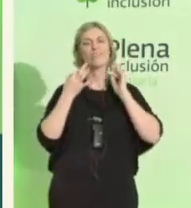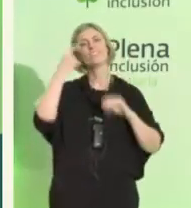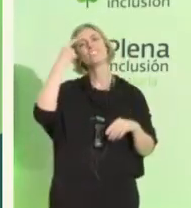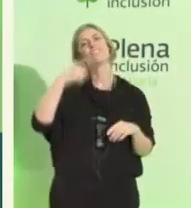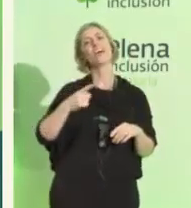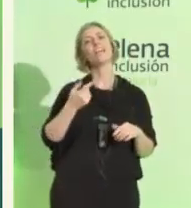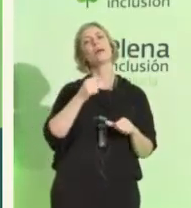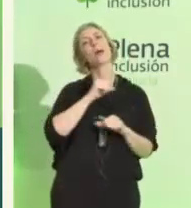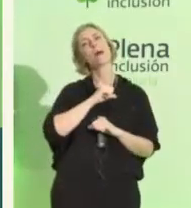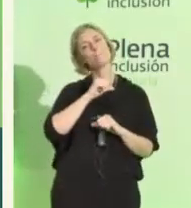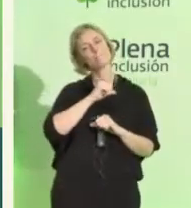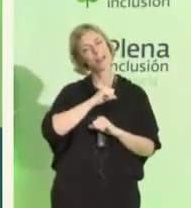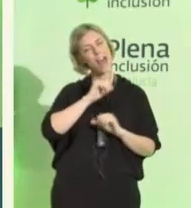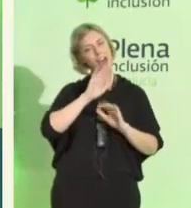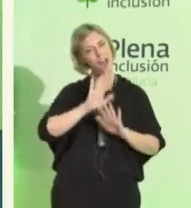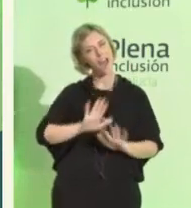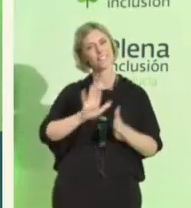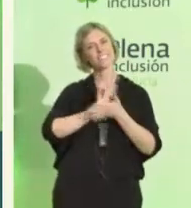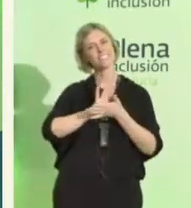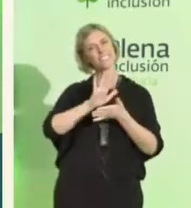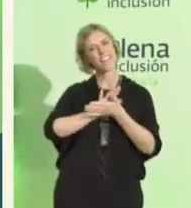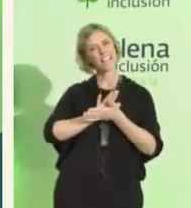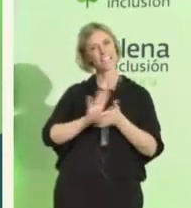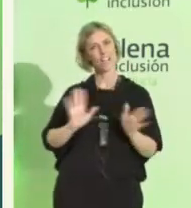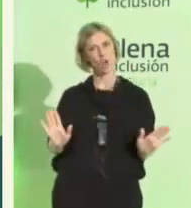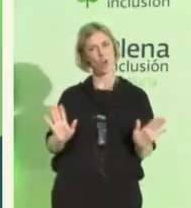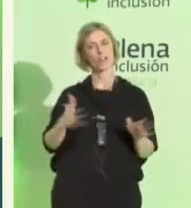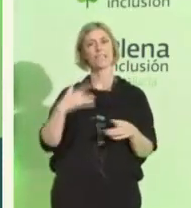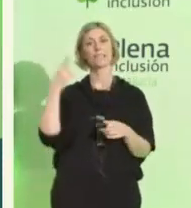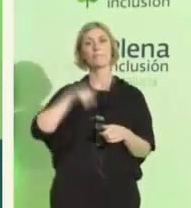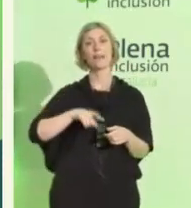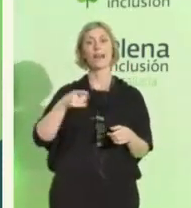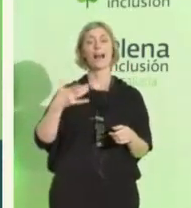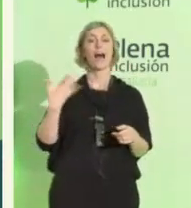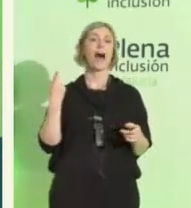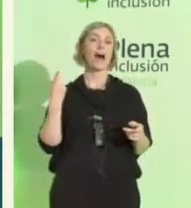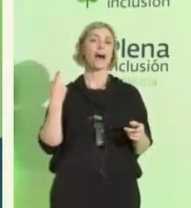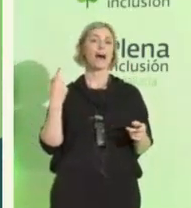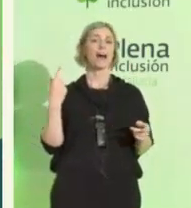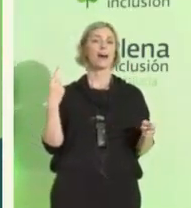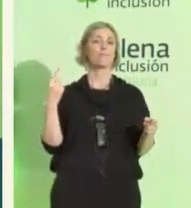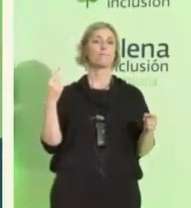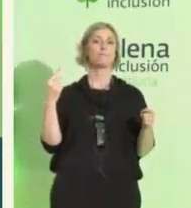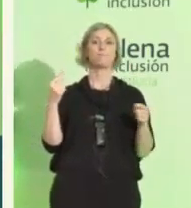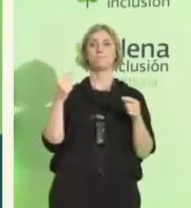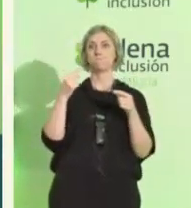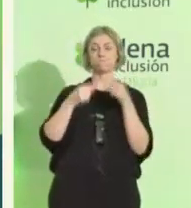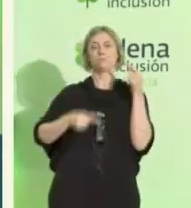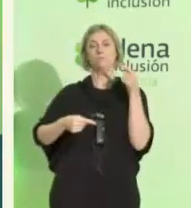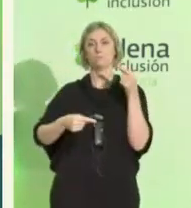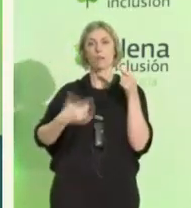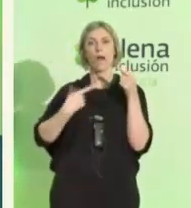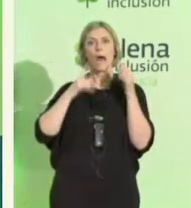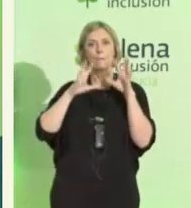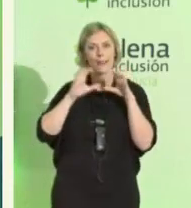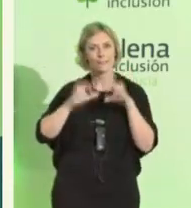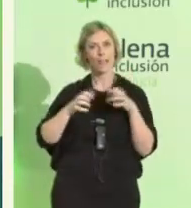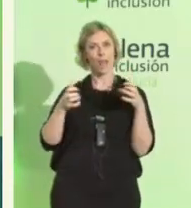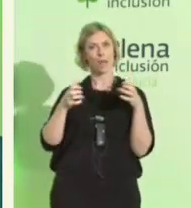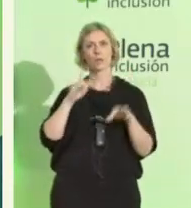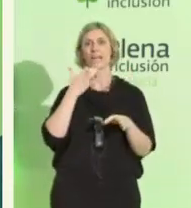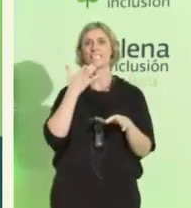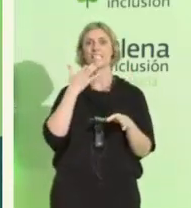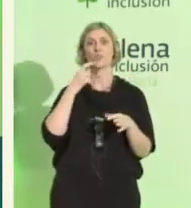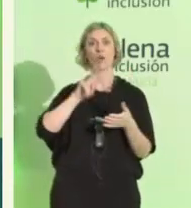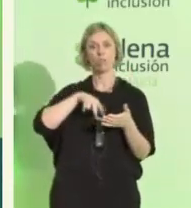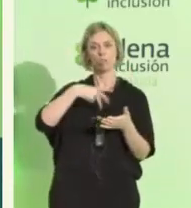que esperar y aprender a hacernos Porque si nos caemos que hacemos Nos levantamos no tenemos